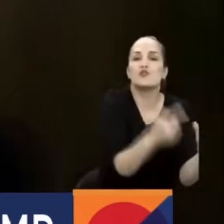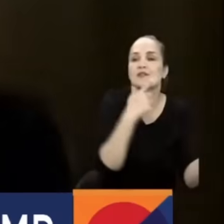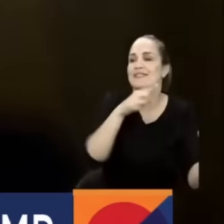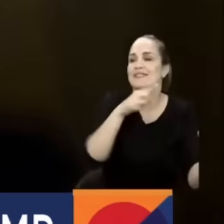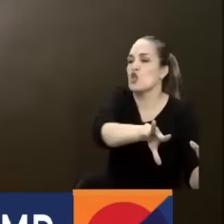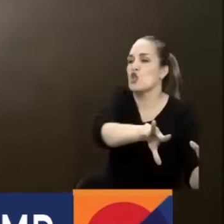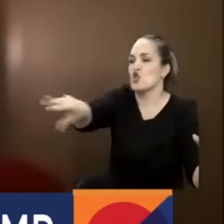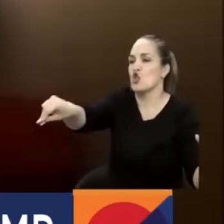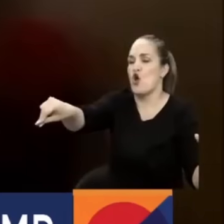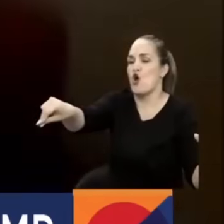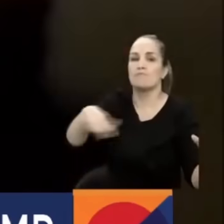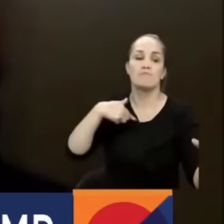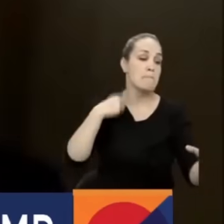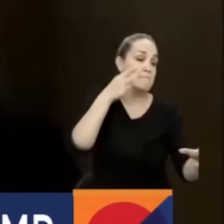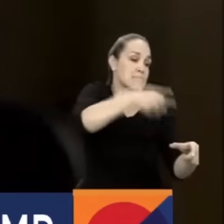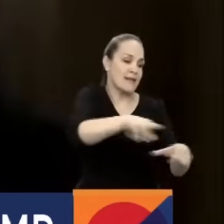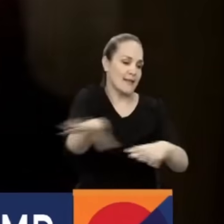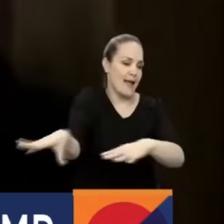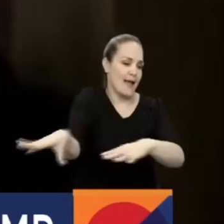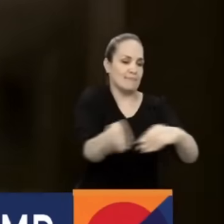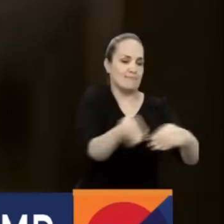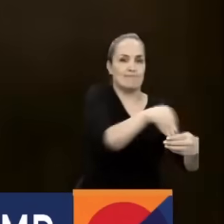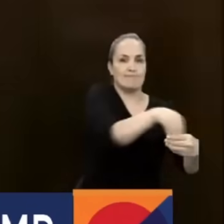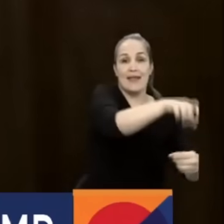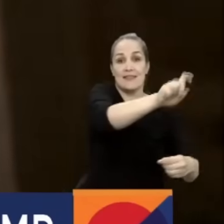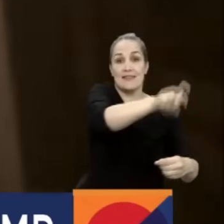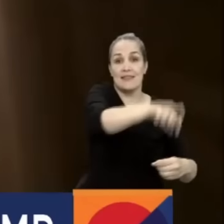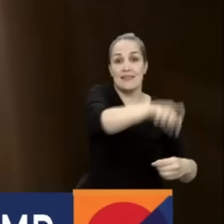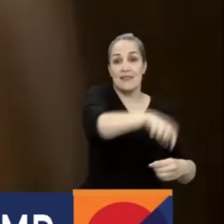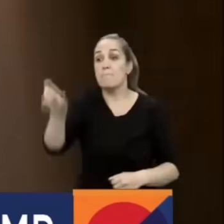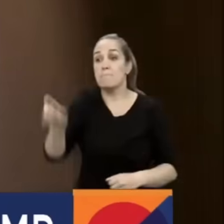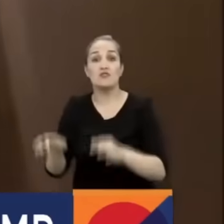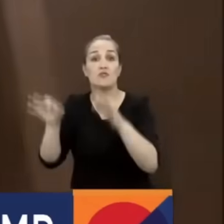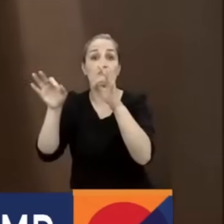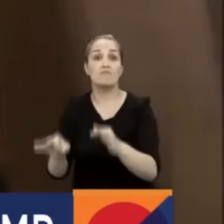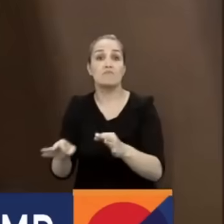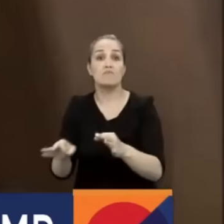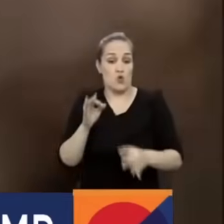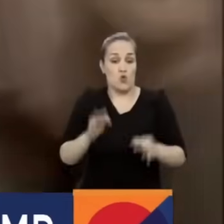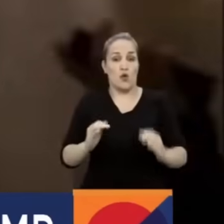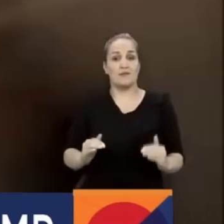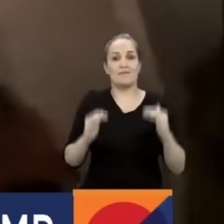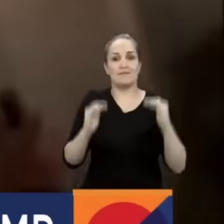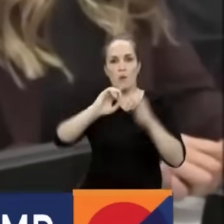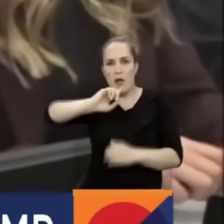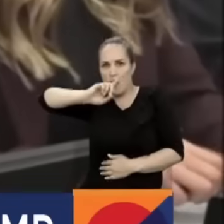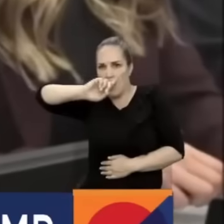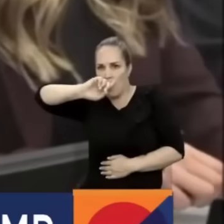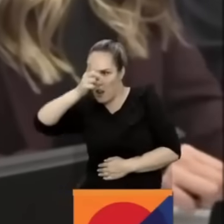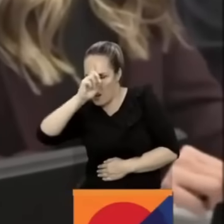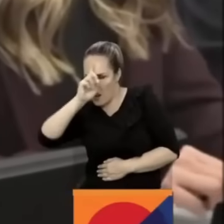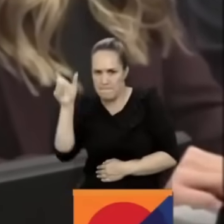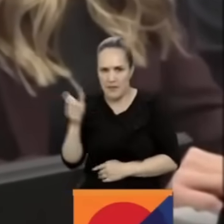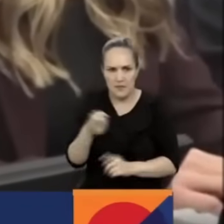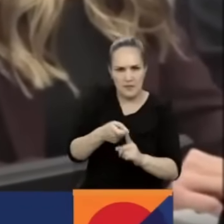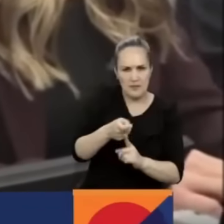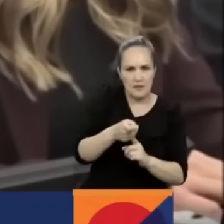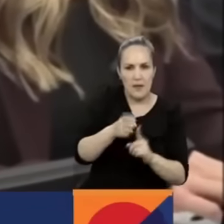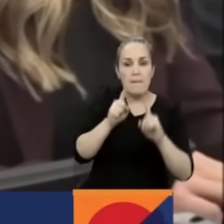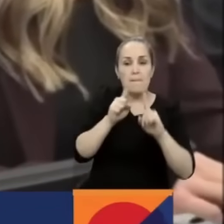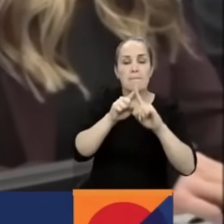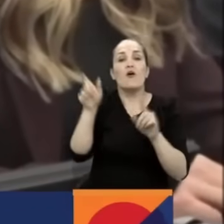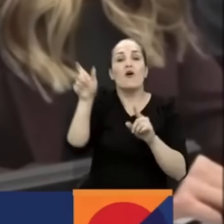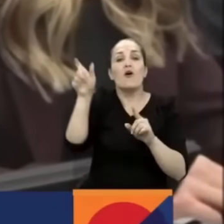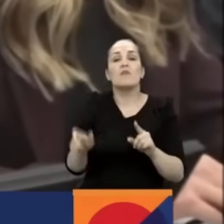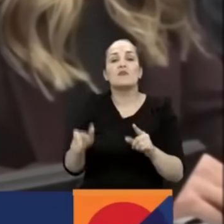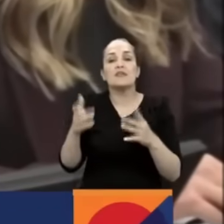inmunidad procesal penal y lo dejó en condición de civil para ser juzgado por esos cargos de conspiración, pero los relacionados con sus